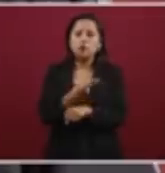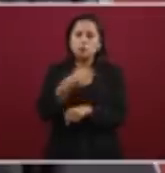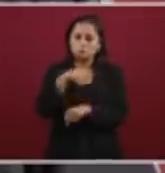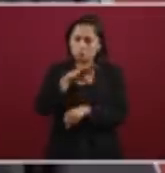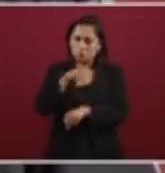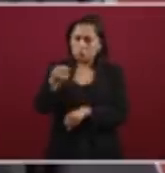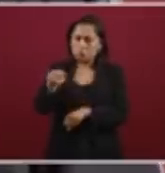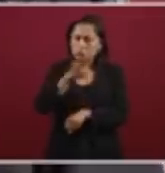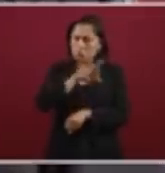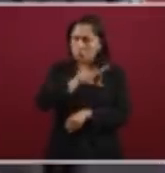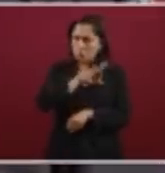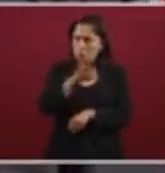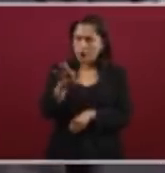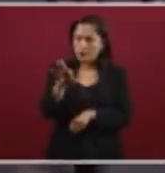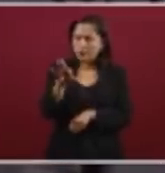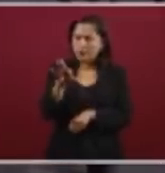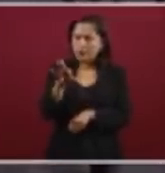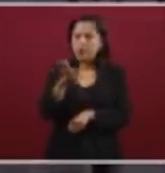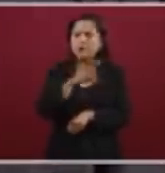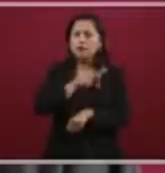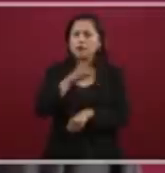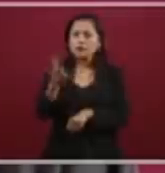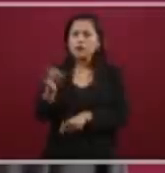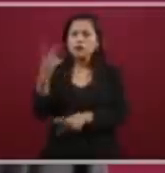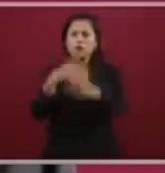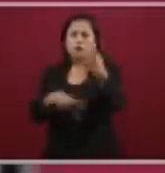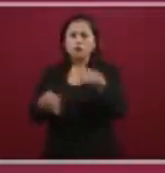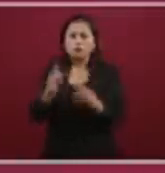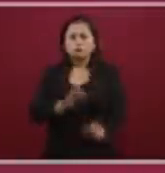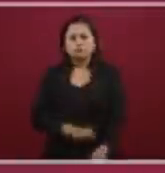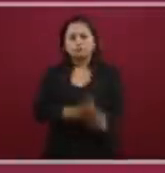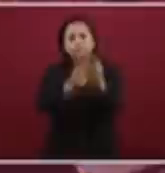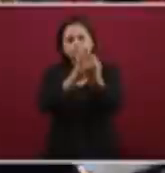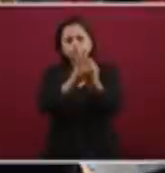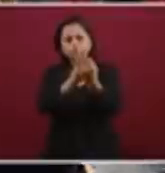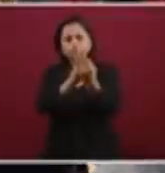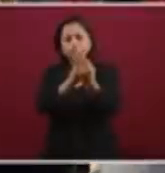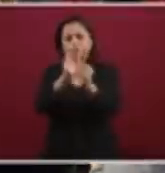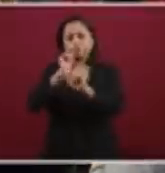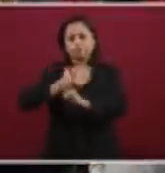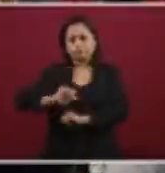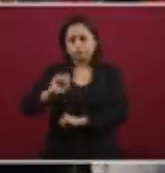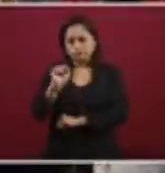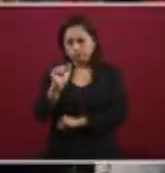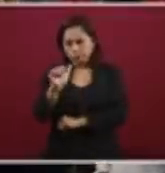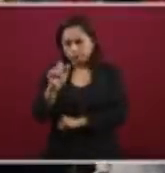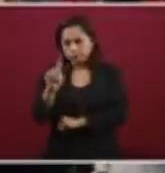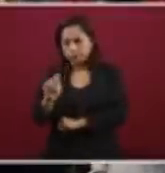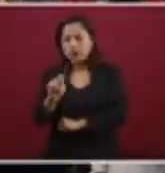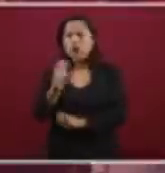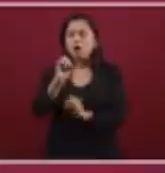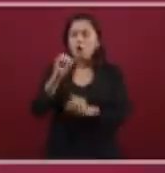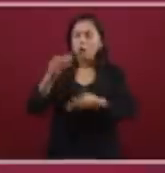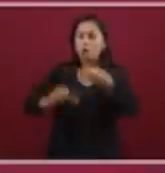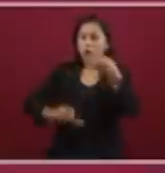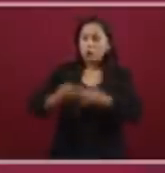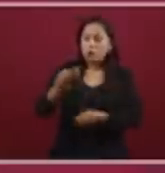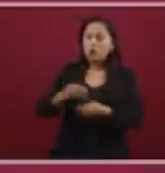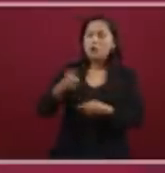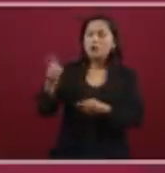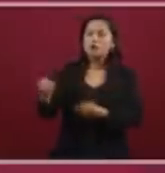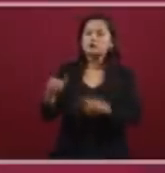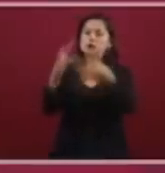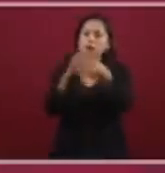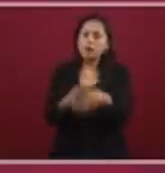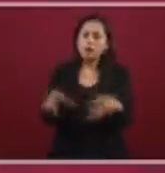de recurrir la autoridad comparecer tiene ese